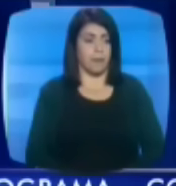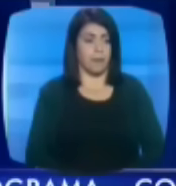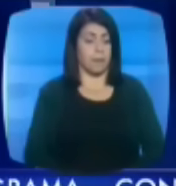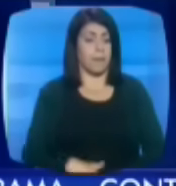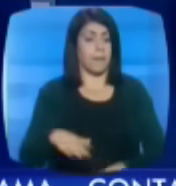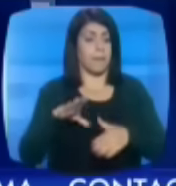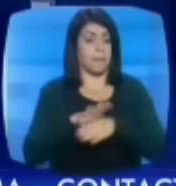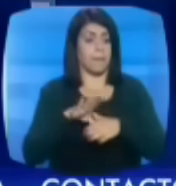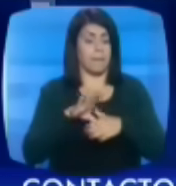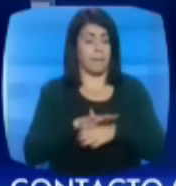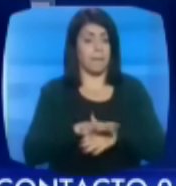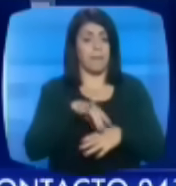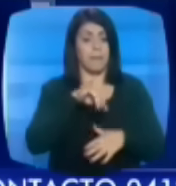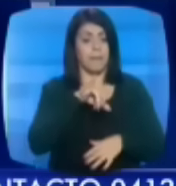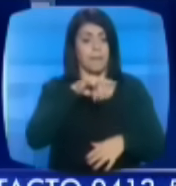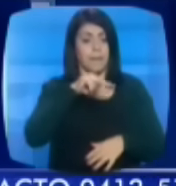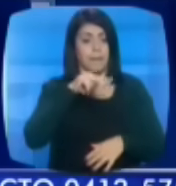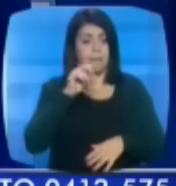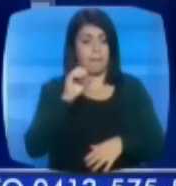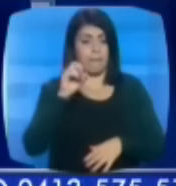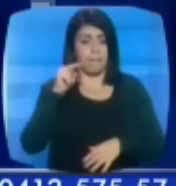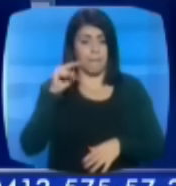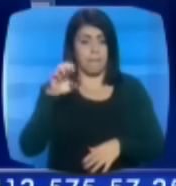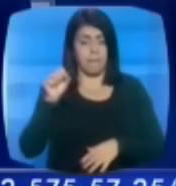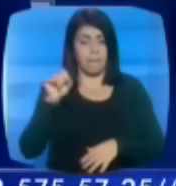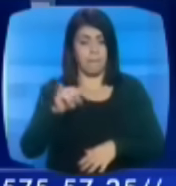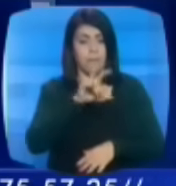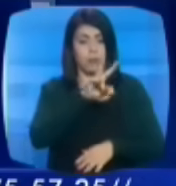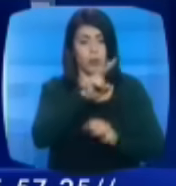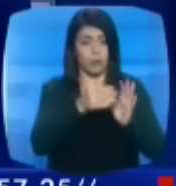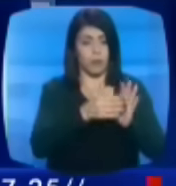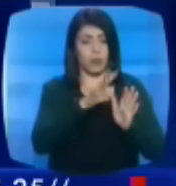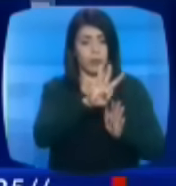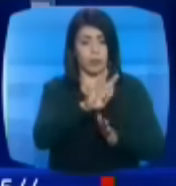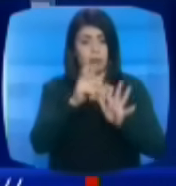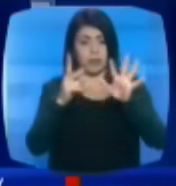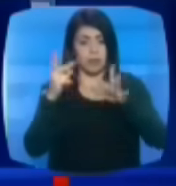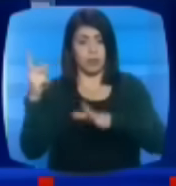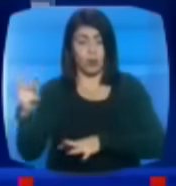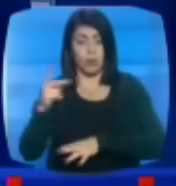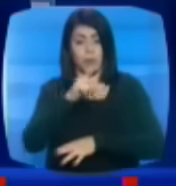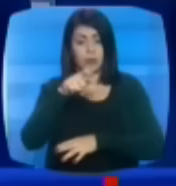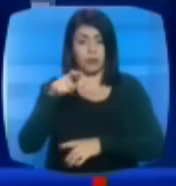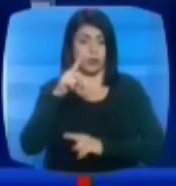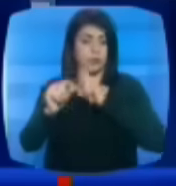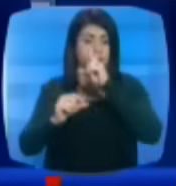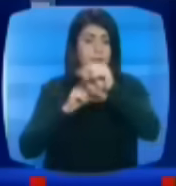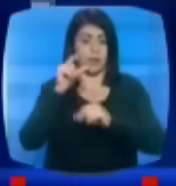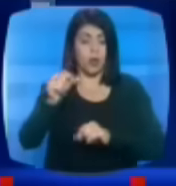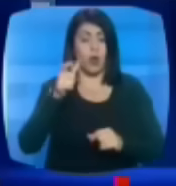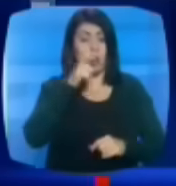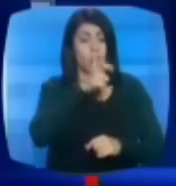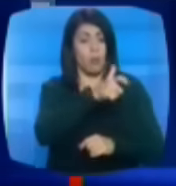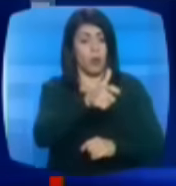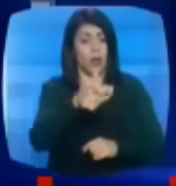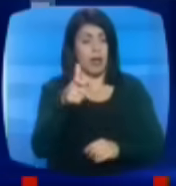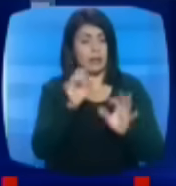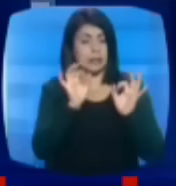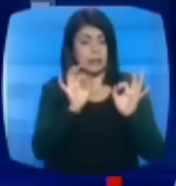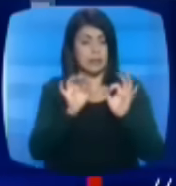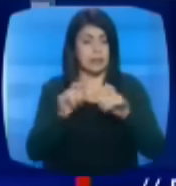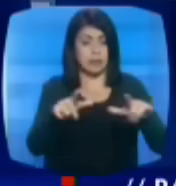Y este martes en Indonesia, 2.472 personas fueron evacuadas de los pueblos que se encuentran dentro del área de